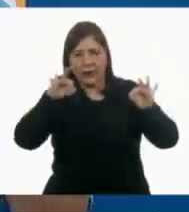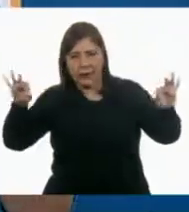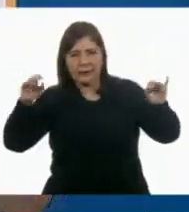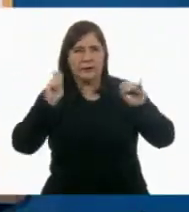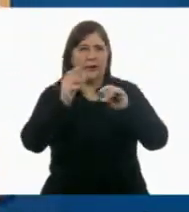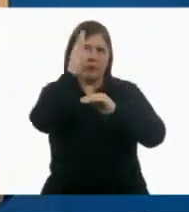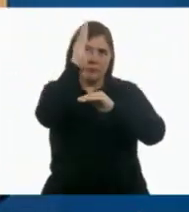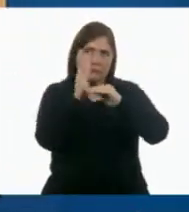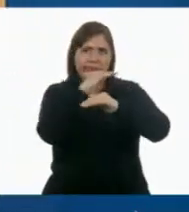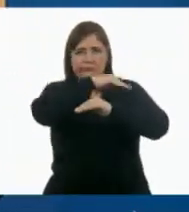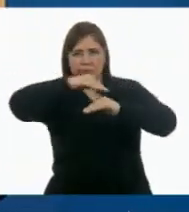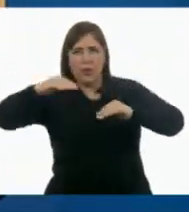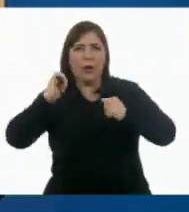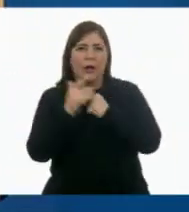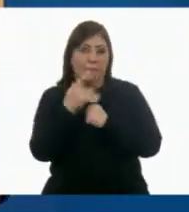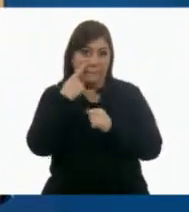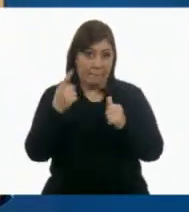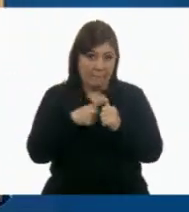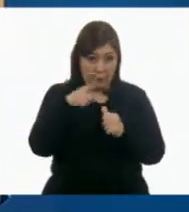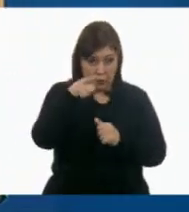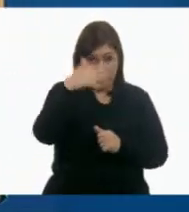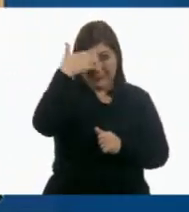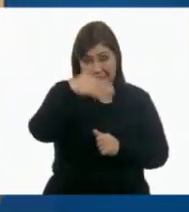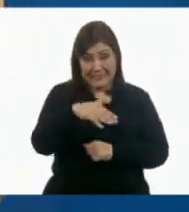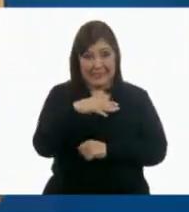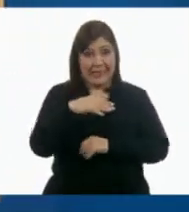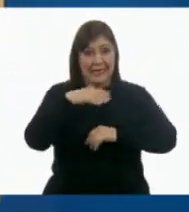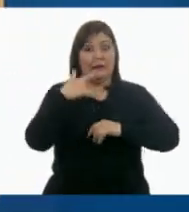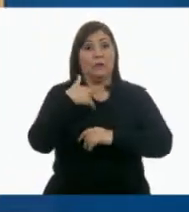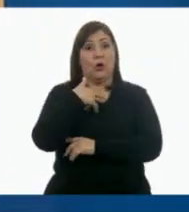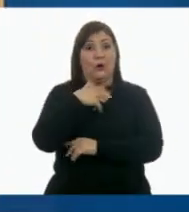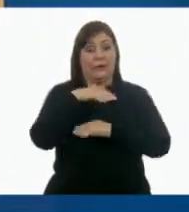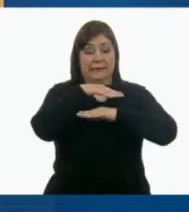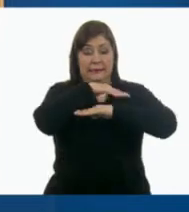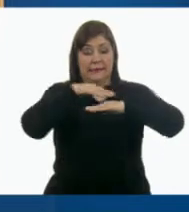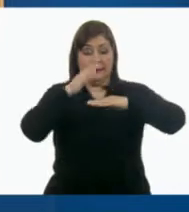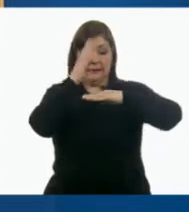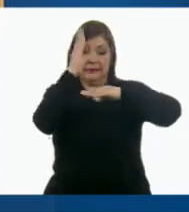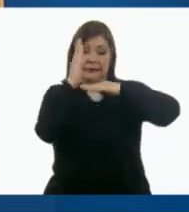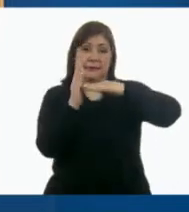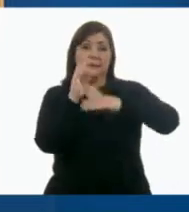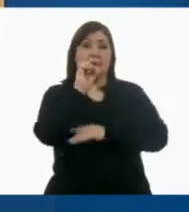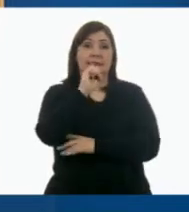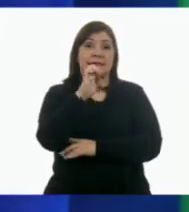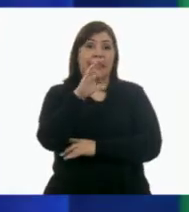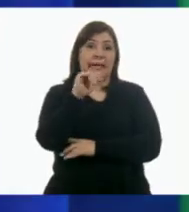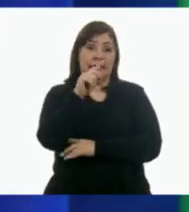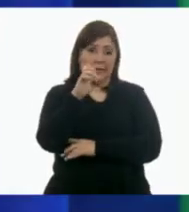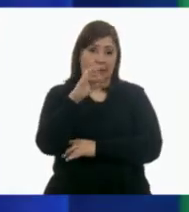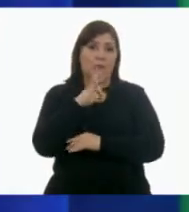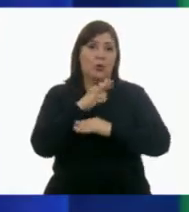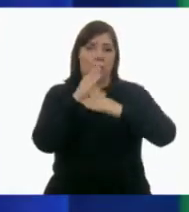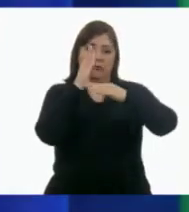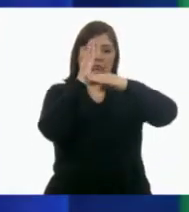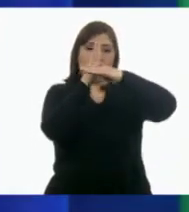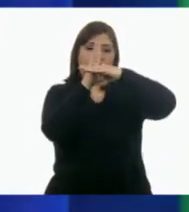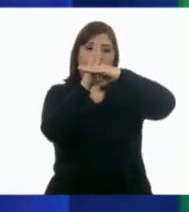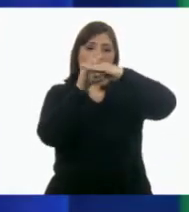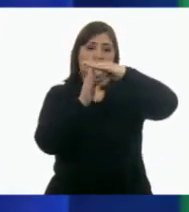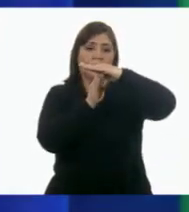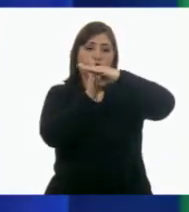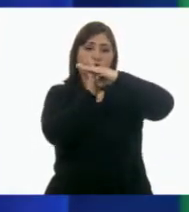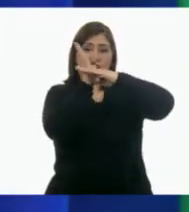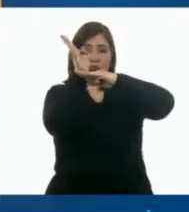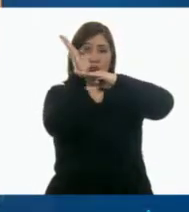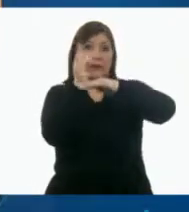Primero, ya quedamos que las rectas secantes son aquellas que se cruzan En un punto. en un punto determinado.